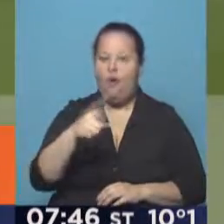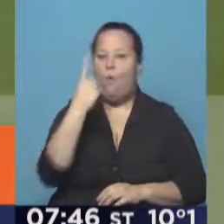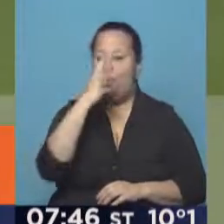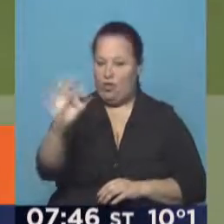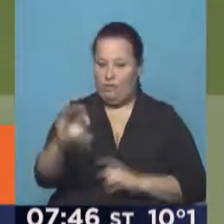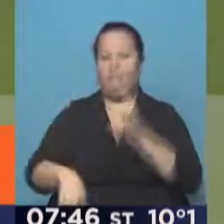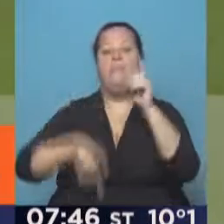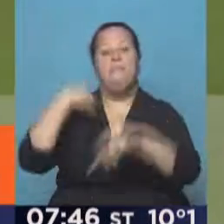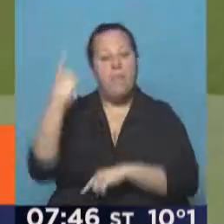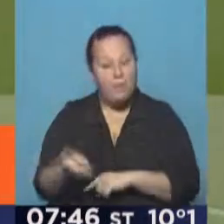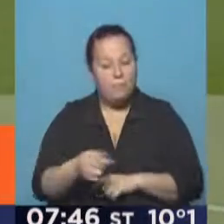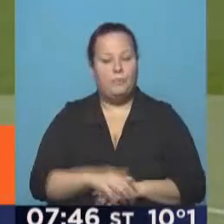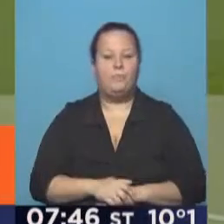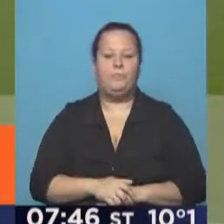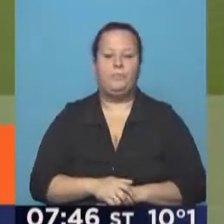1-0. Después